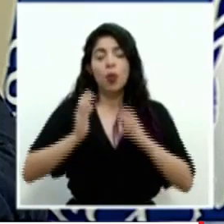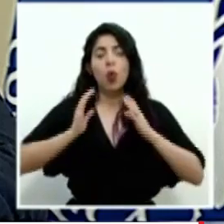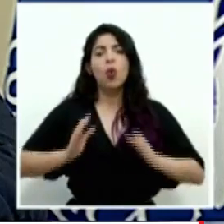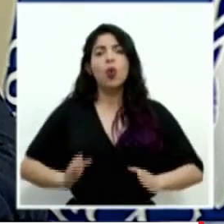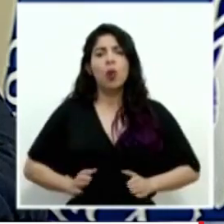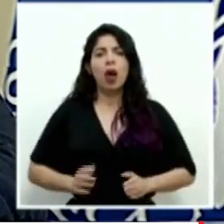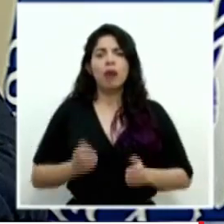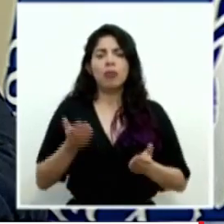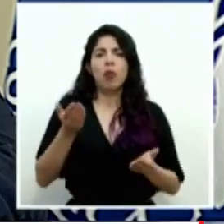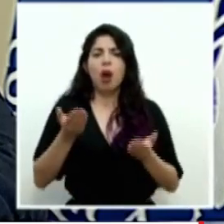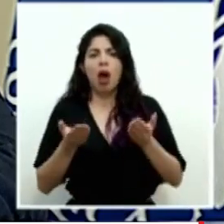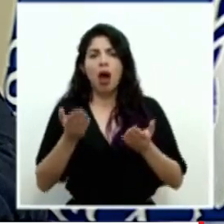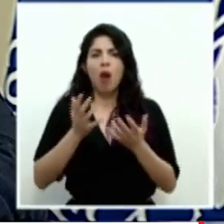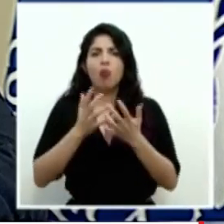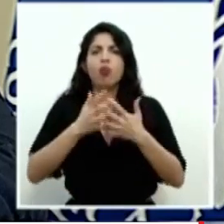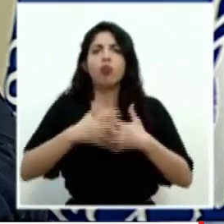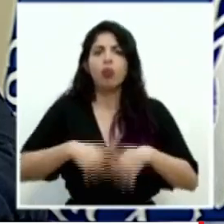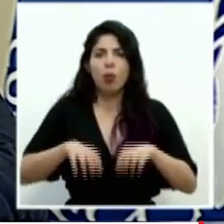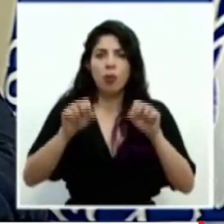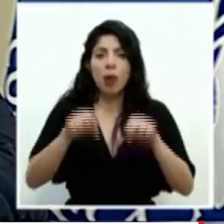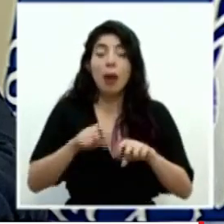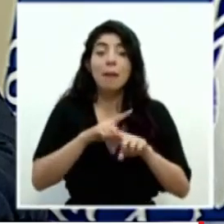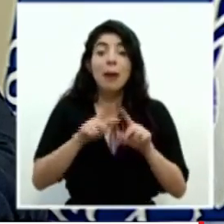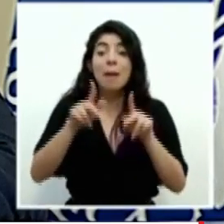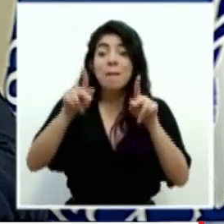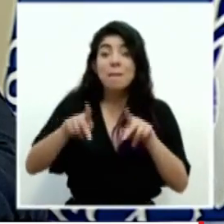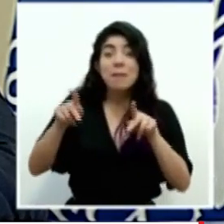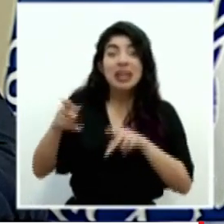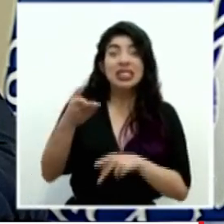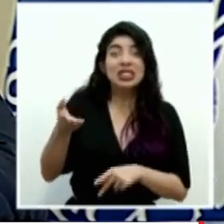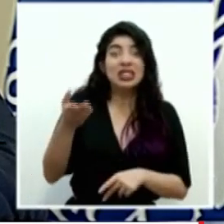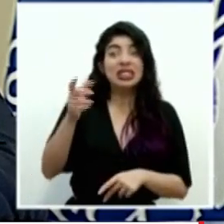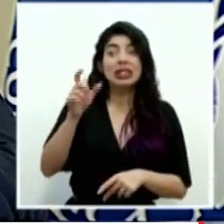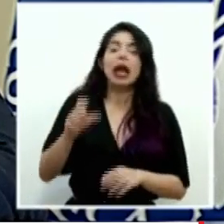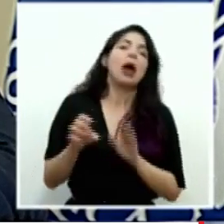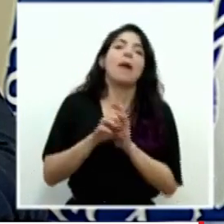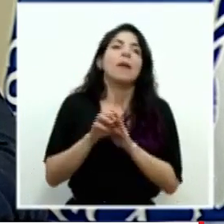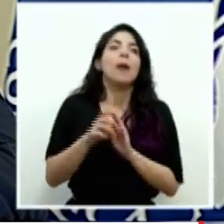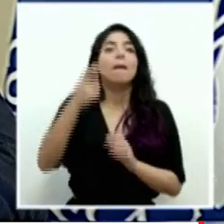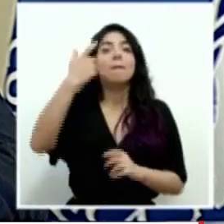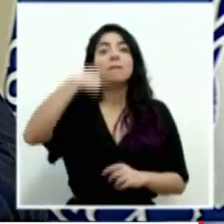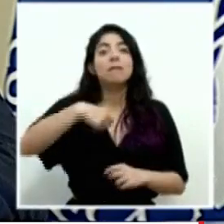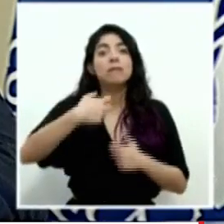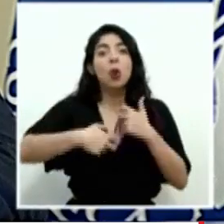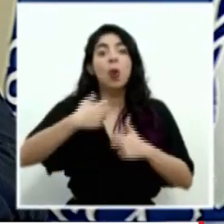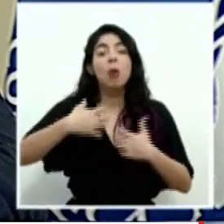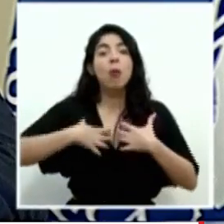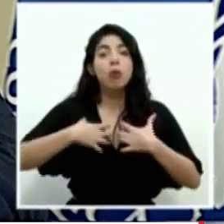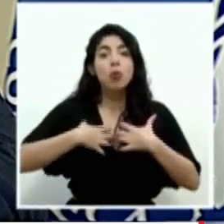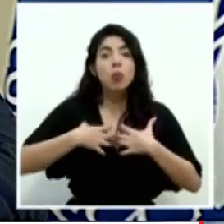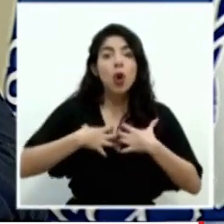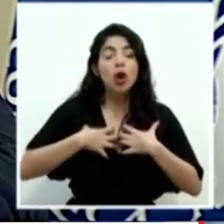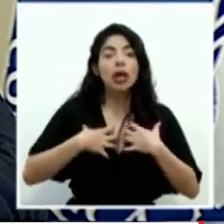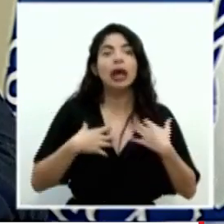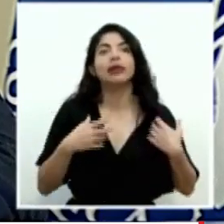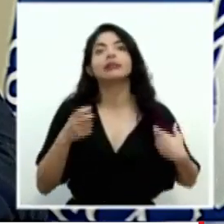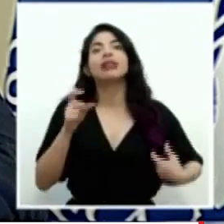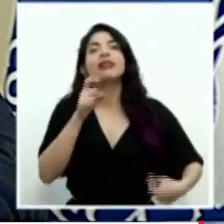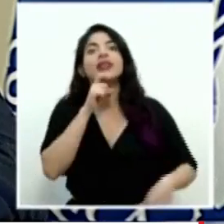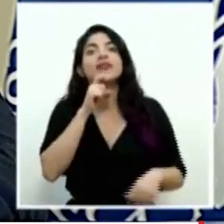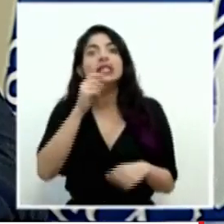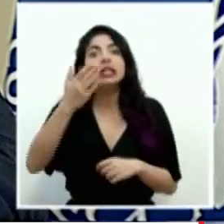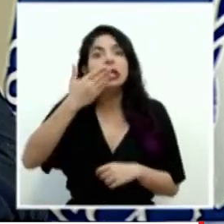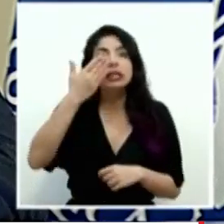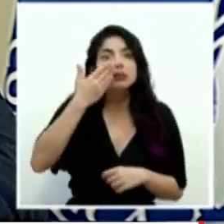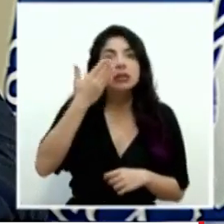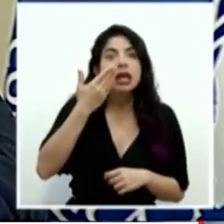cuerpo compensa, ¿verdad? Esto, pero en general las personas que sí sienten ya, tienen un problema pulmonar, por ejemplo, con dificultad para